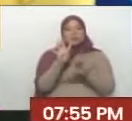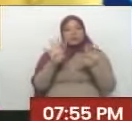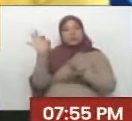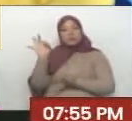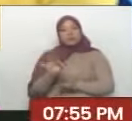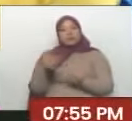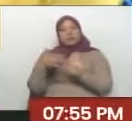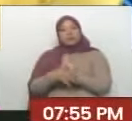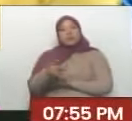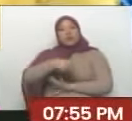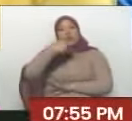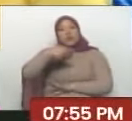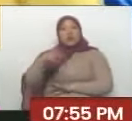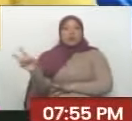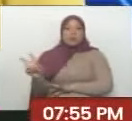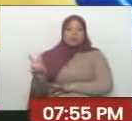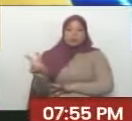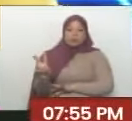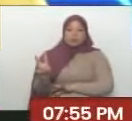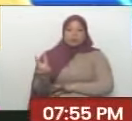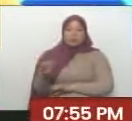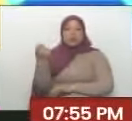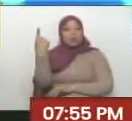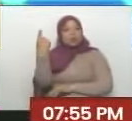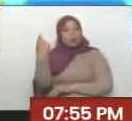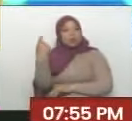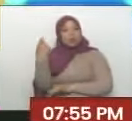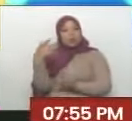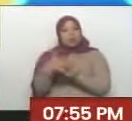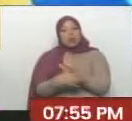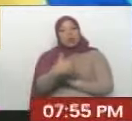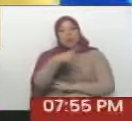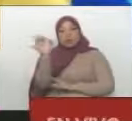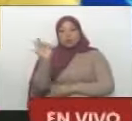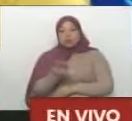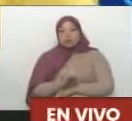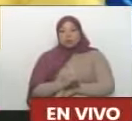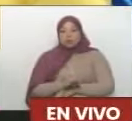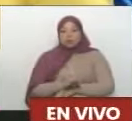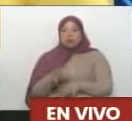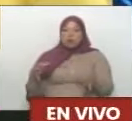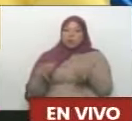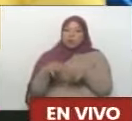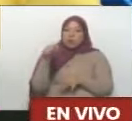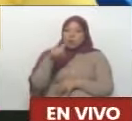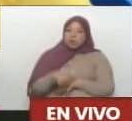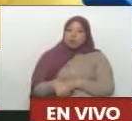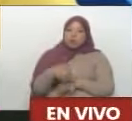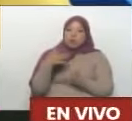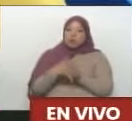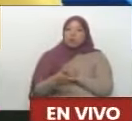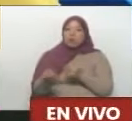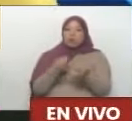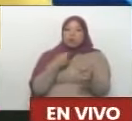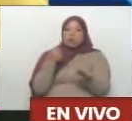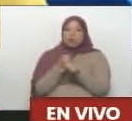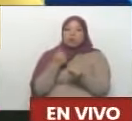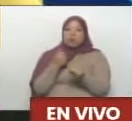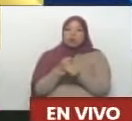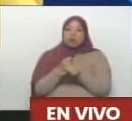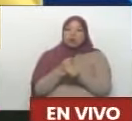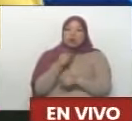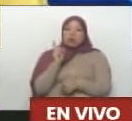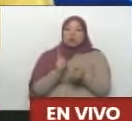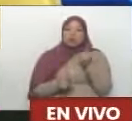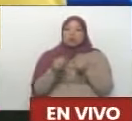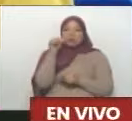de las representaciones políticas del país. Solamente faltaba este 3% que se reunió el día de hoy. Es que si no corren, se encaraman, o sea,